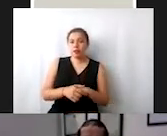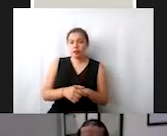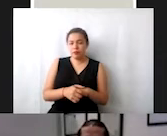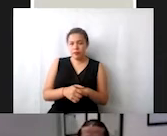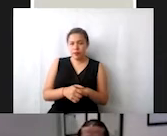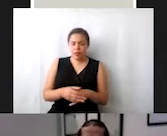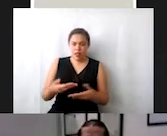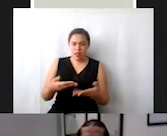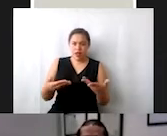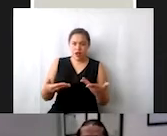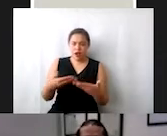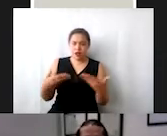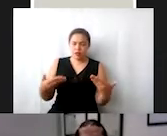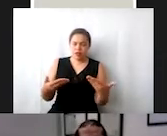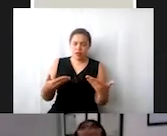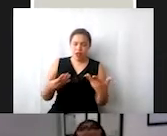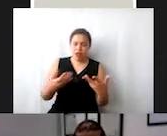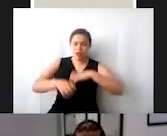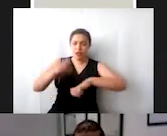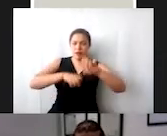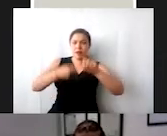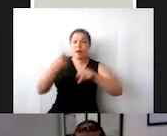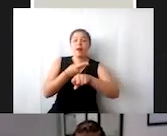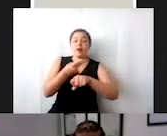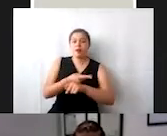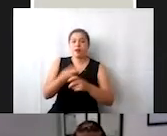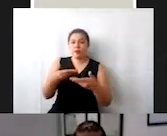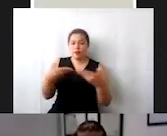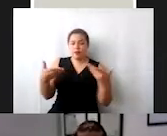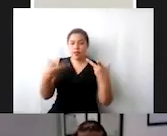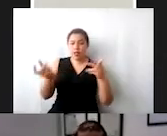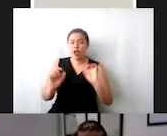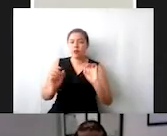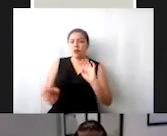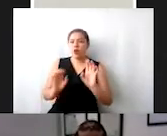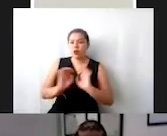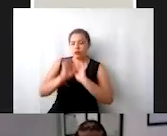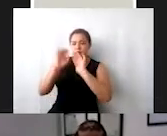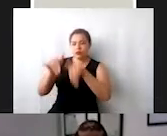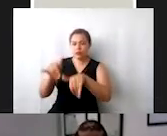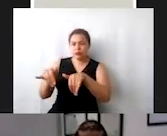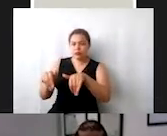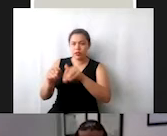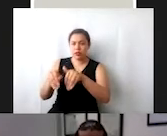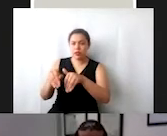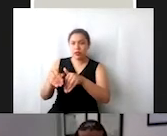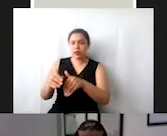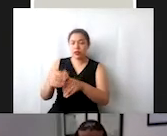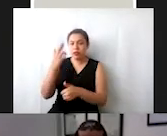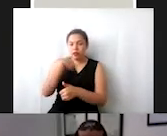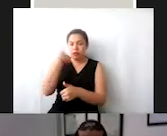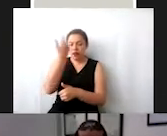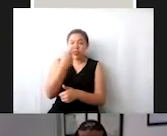actualmente con muchas empresas, es que al momento de darse de alta, pues se dan cuenta que no están al corriente de